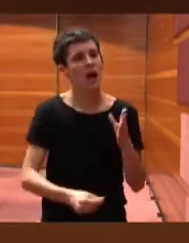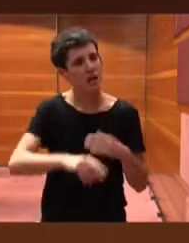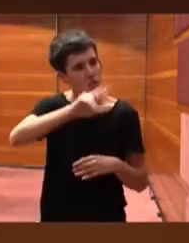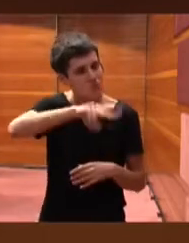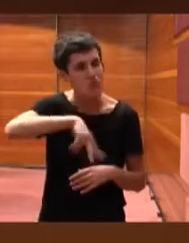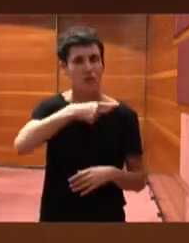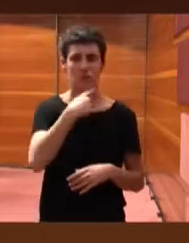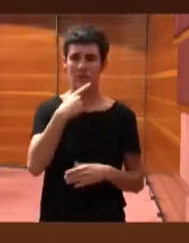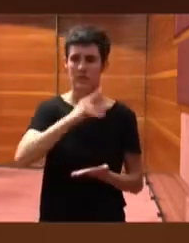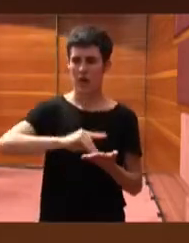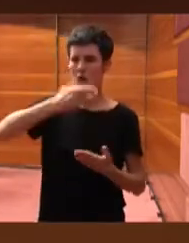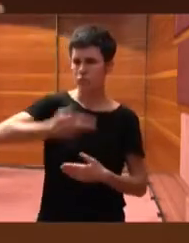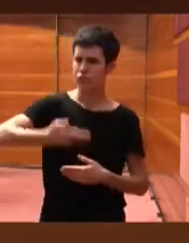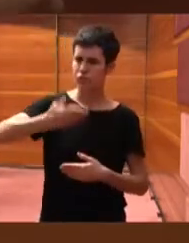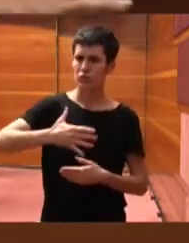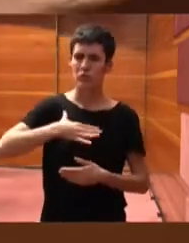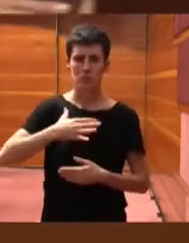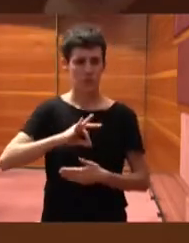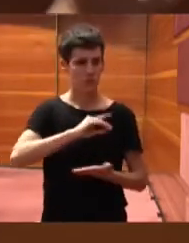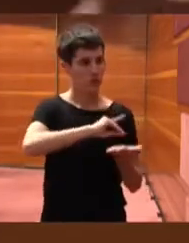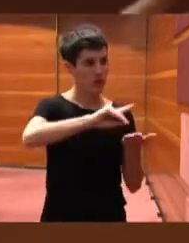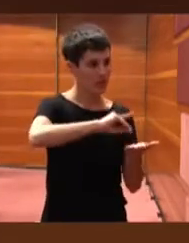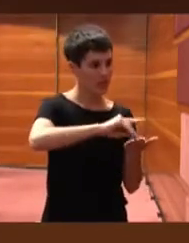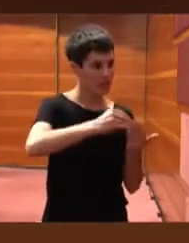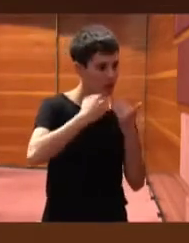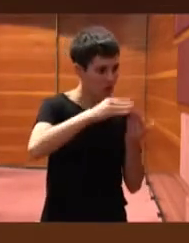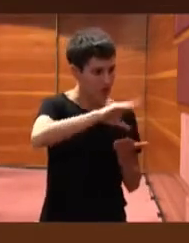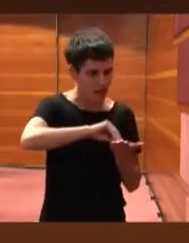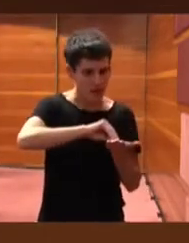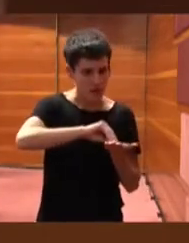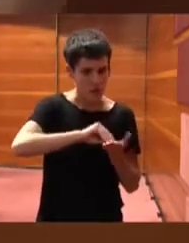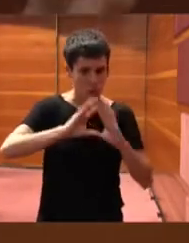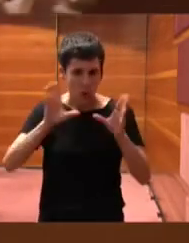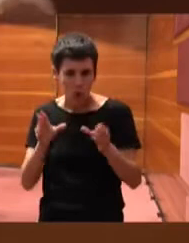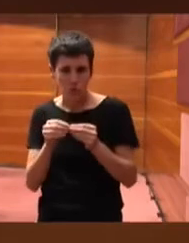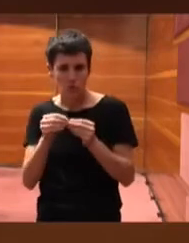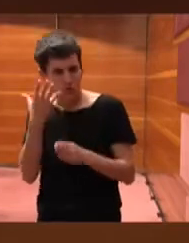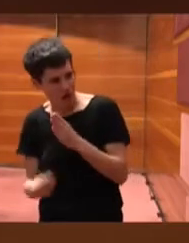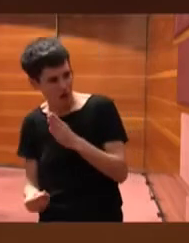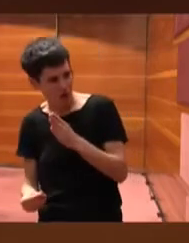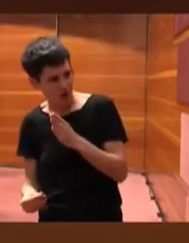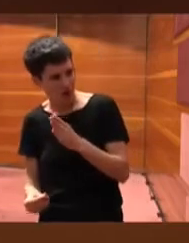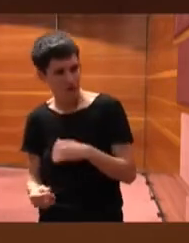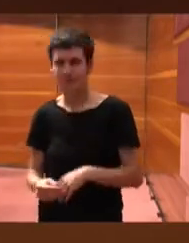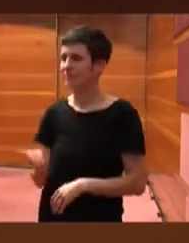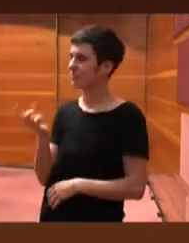de la importancia de los datos. ¿Podemos llegar a conclusiones o a supuestos erróneos a partir de datos? No.